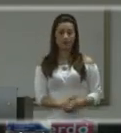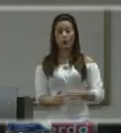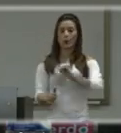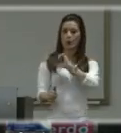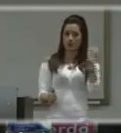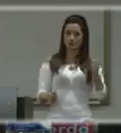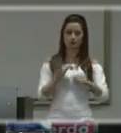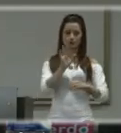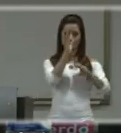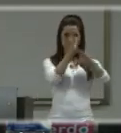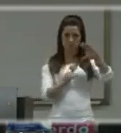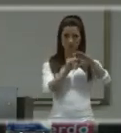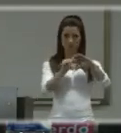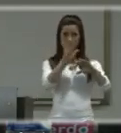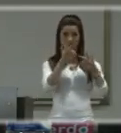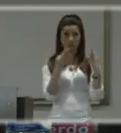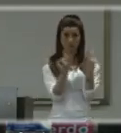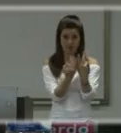de familia que entrevistamos,